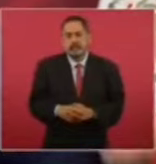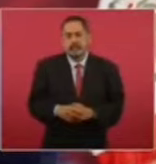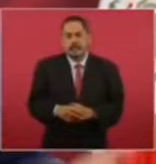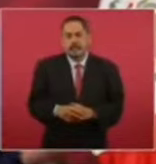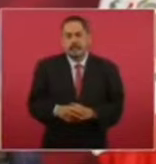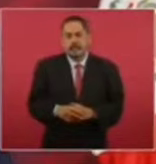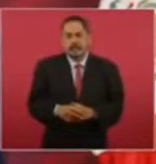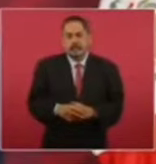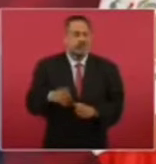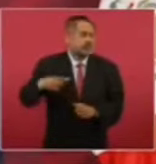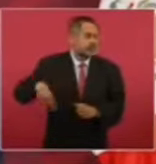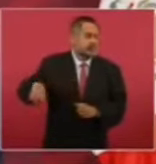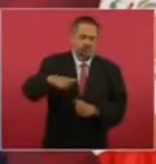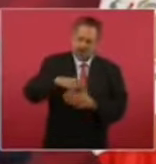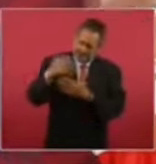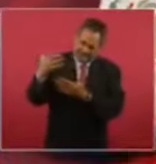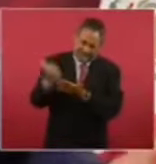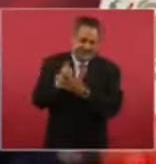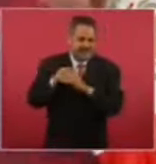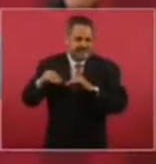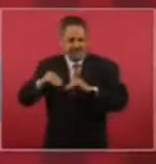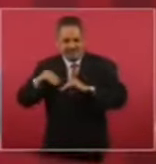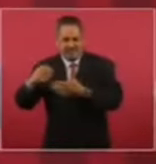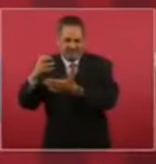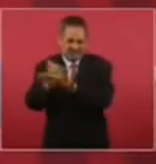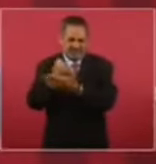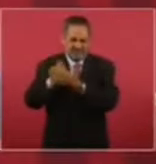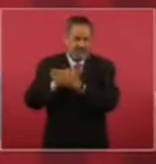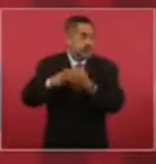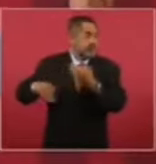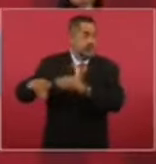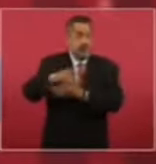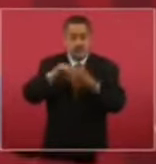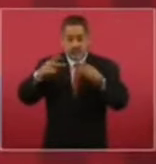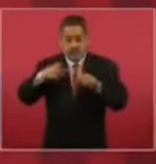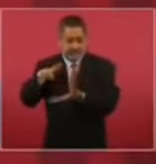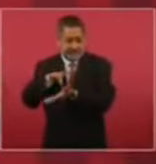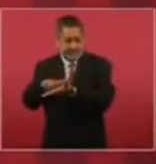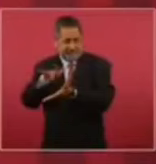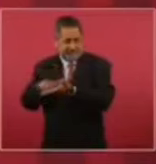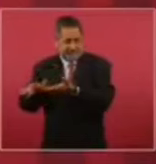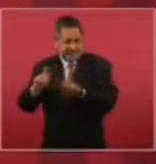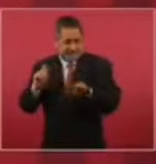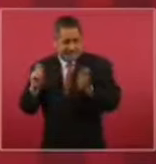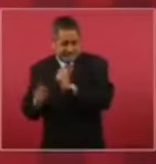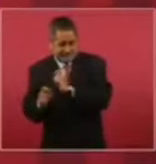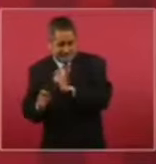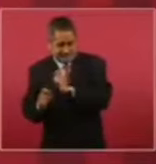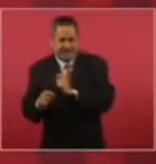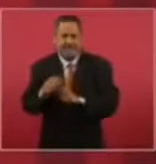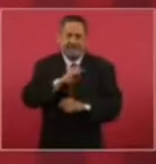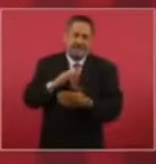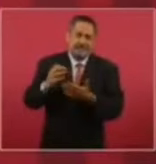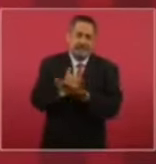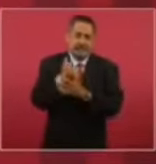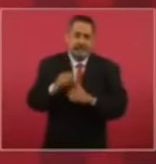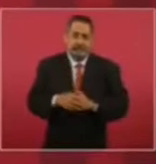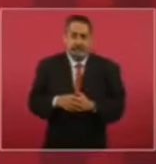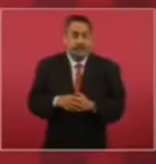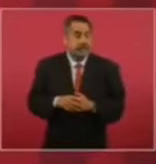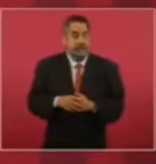Va a ganar el movimiento. Si todos están por el movimiento, a favor del cambio, pues no.